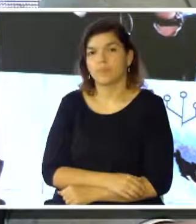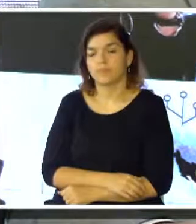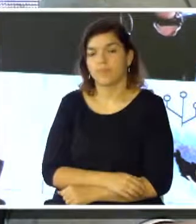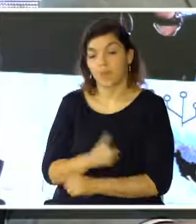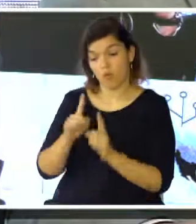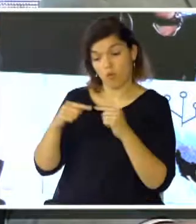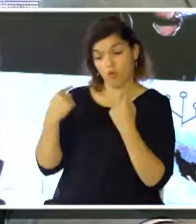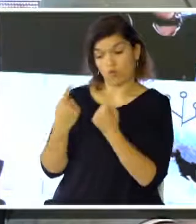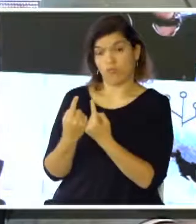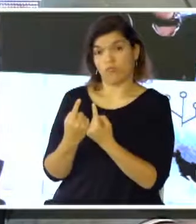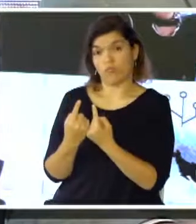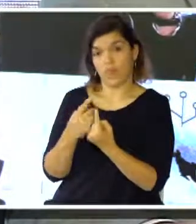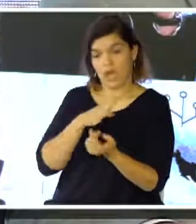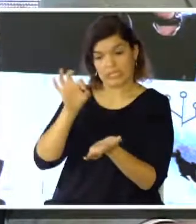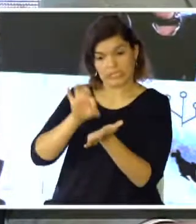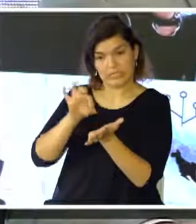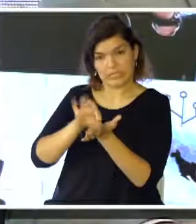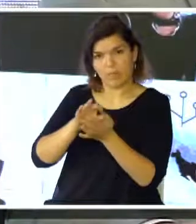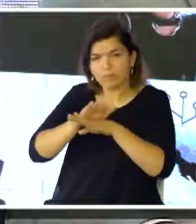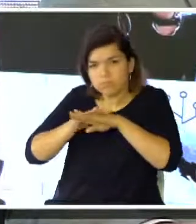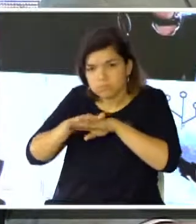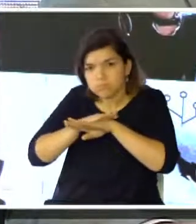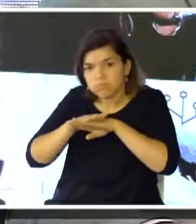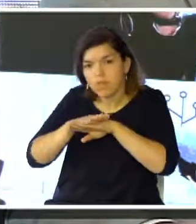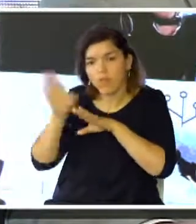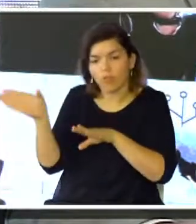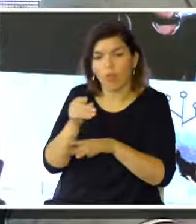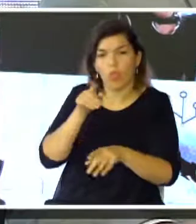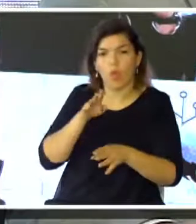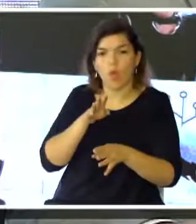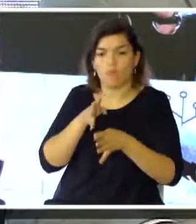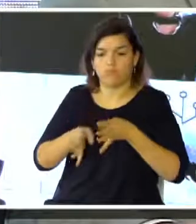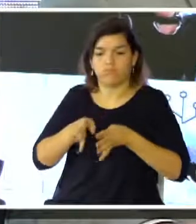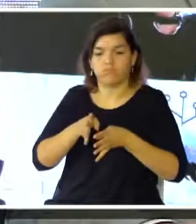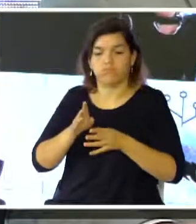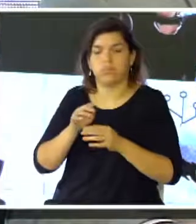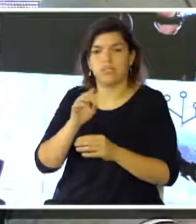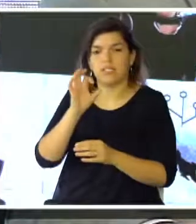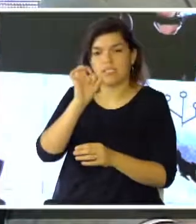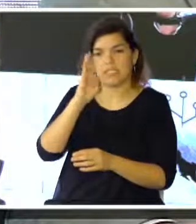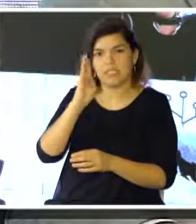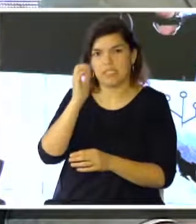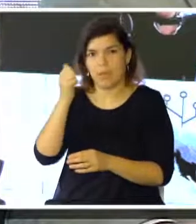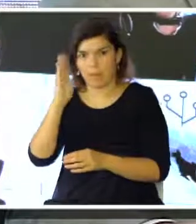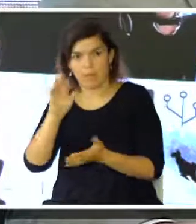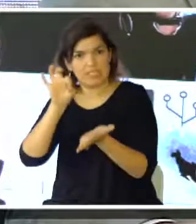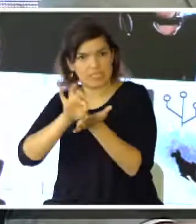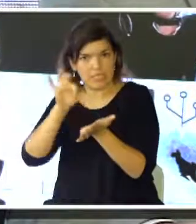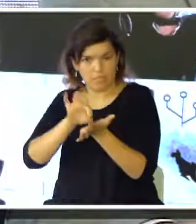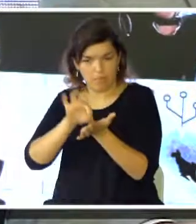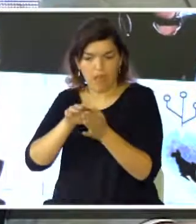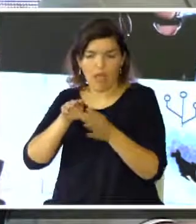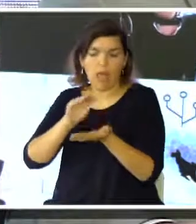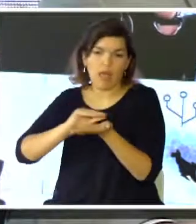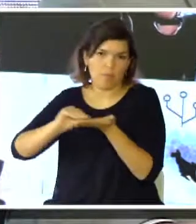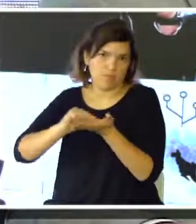nosotros tenemos en el sistema a base de todo el mantenimiento del sistema sap se hizo un sistema de administración